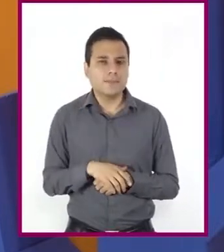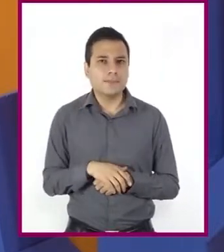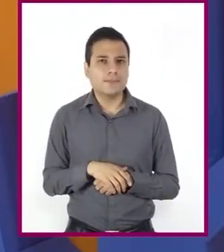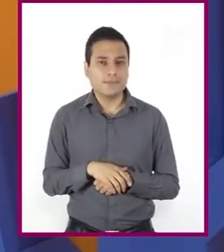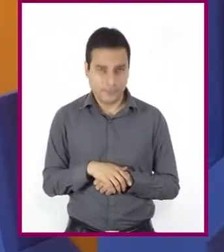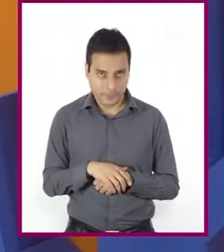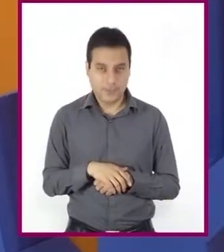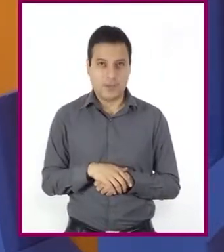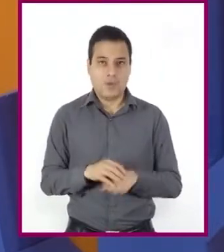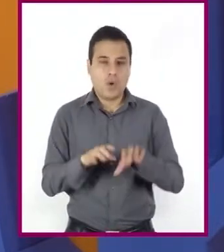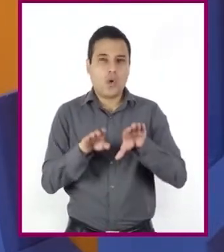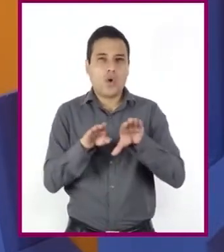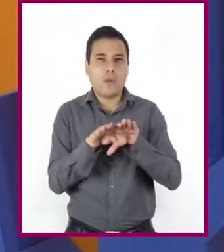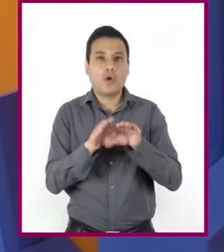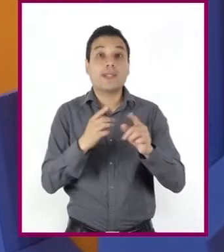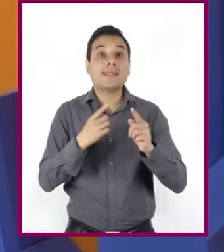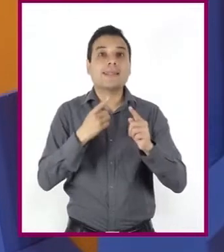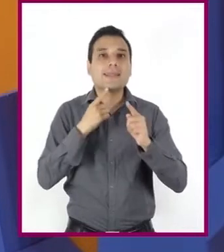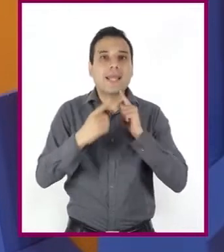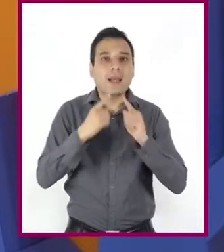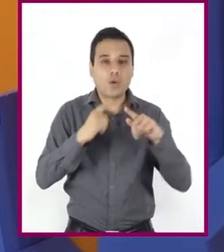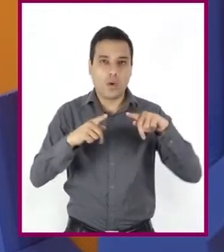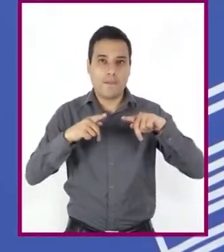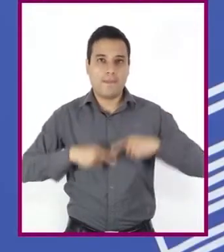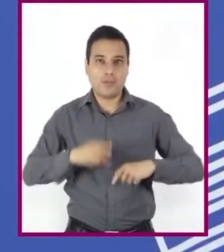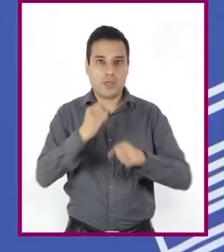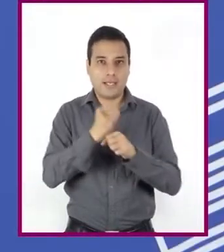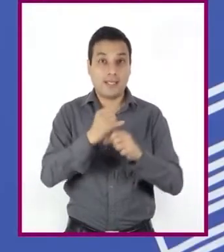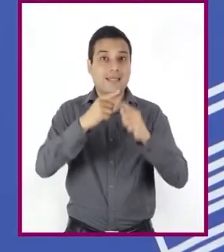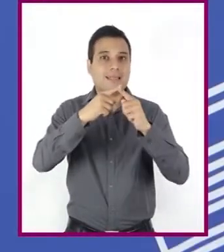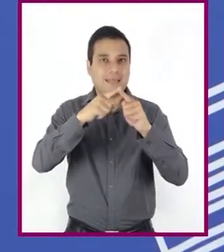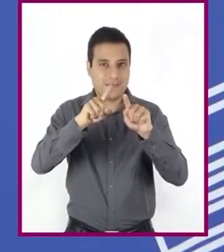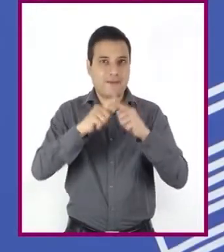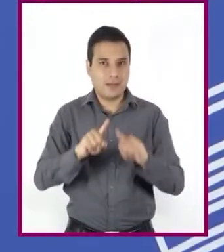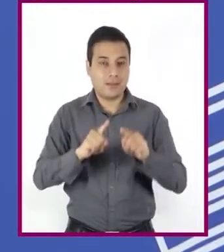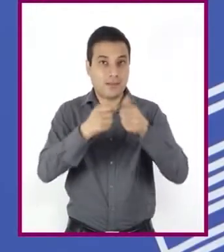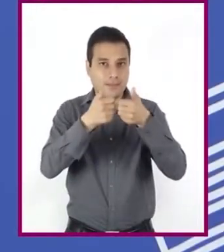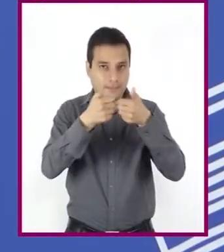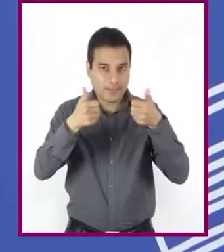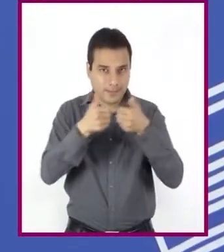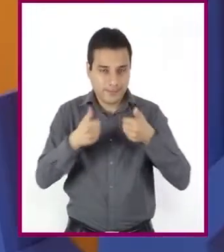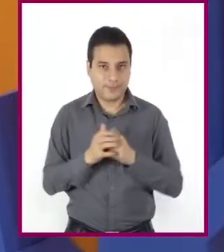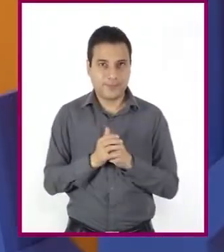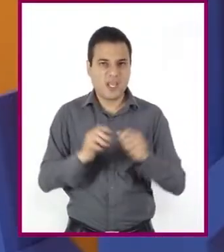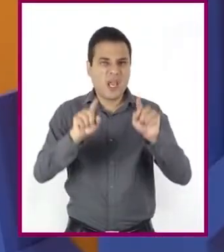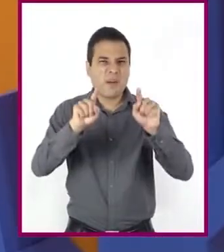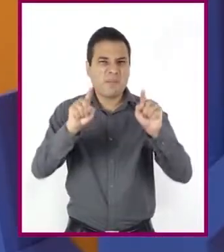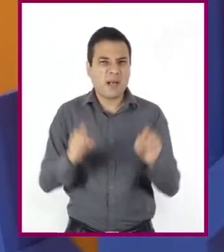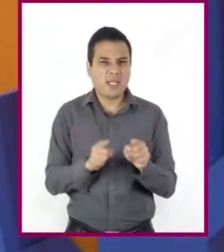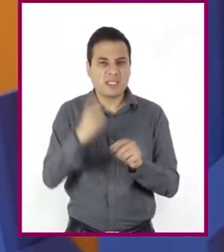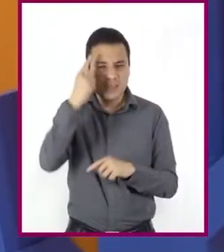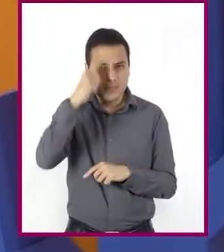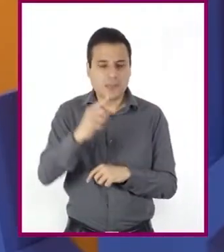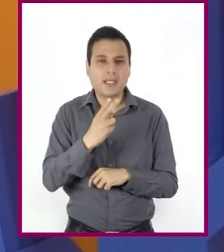el intercambio de diálogos entre un personaje y otro. Los paréntesis